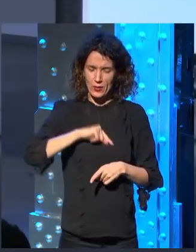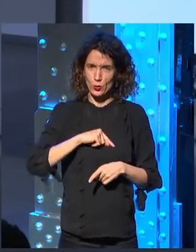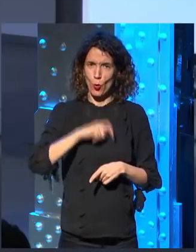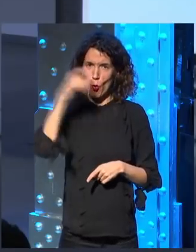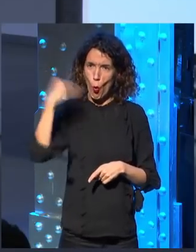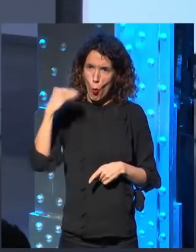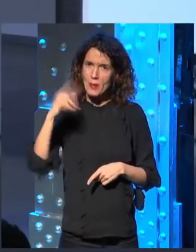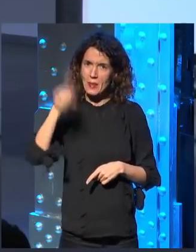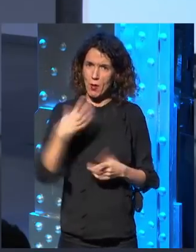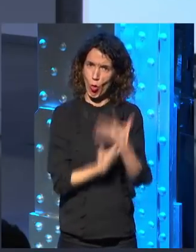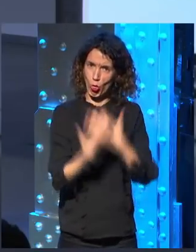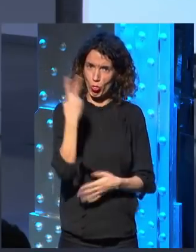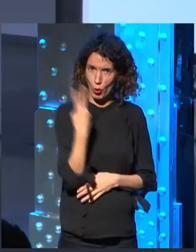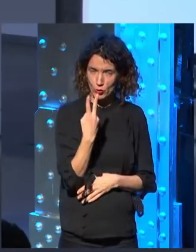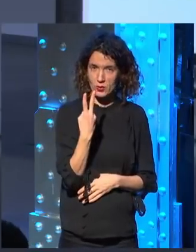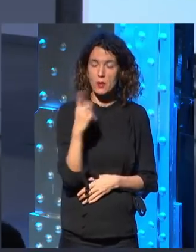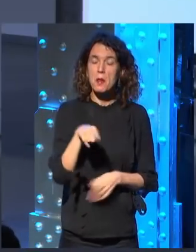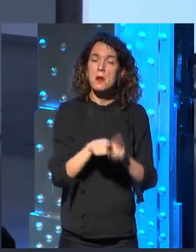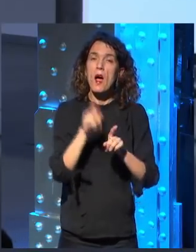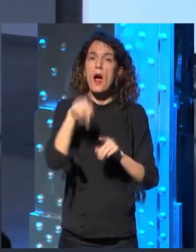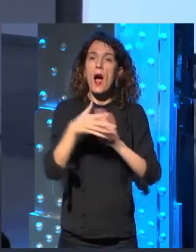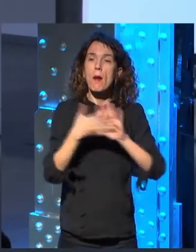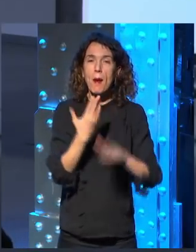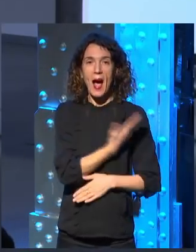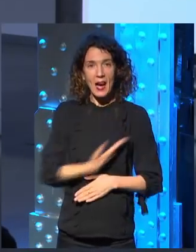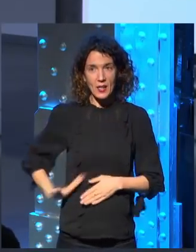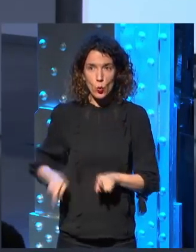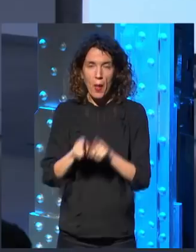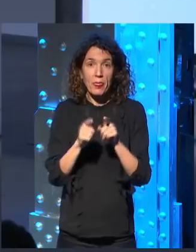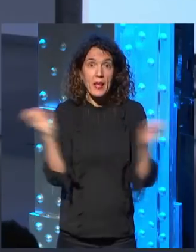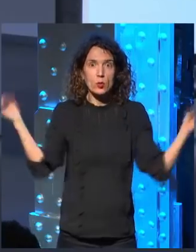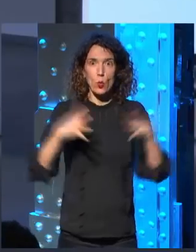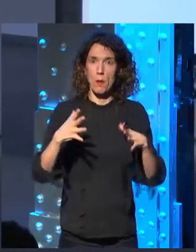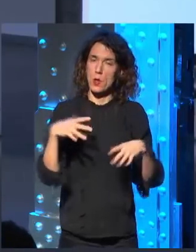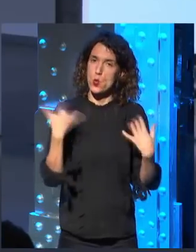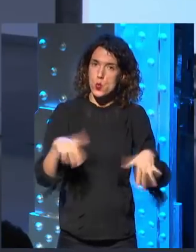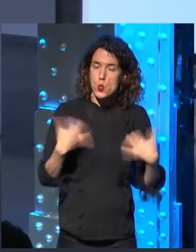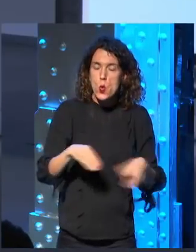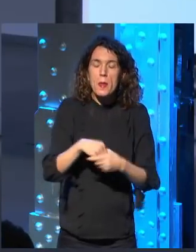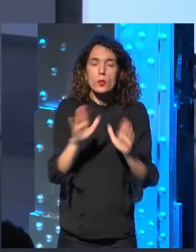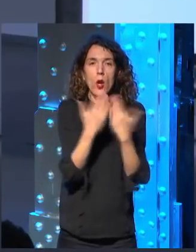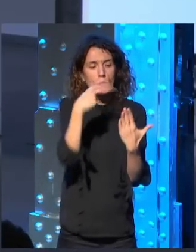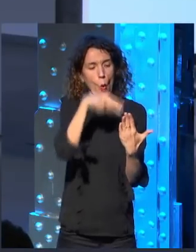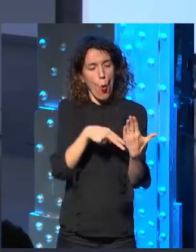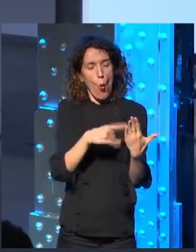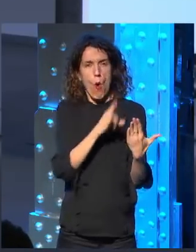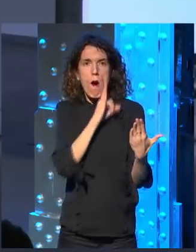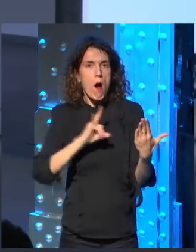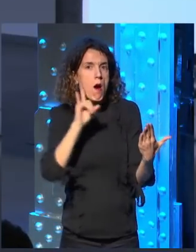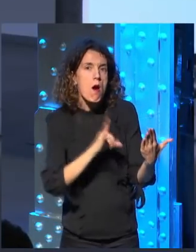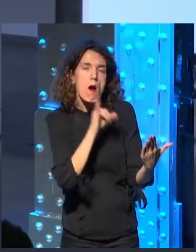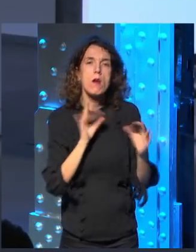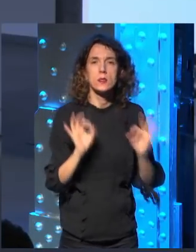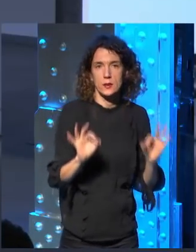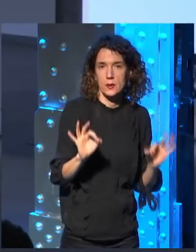Y creo que aplicaba también el adjetivo deslumbramiento, ¿no? El efecto que produce en el lector es de deslumbramiento.